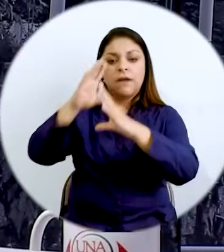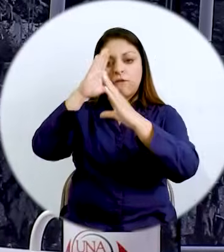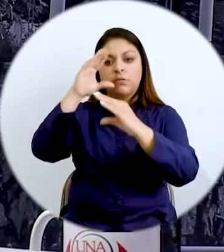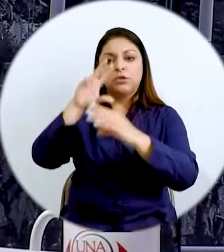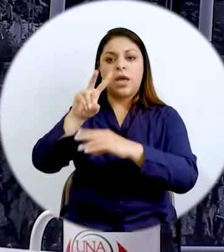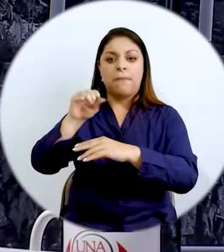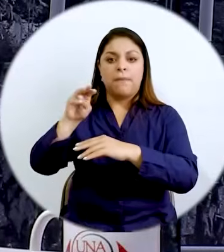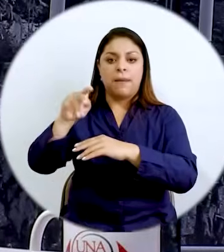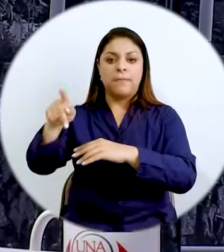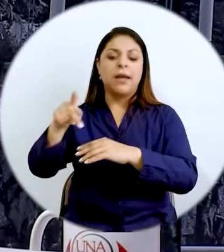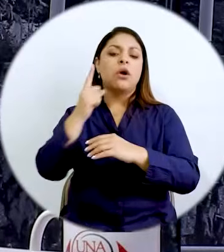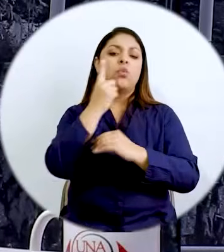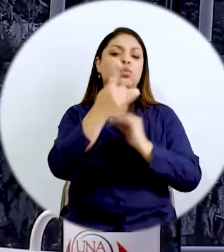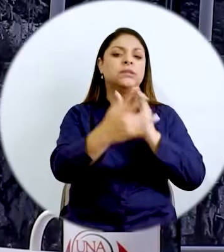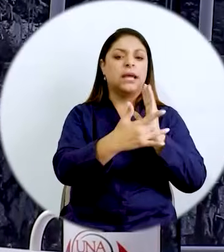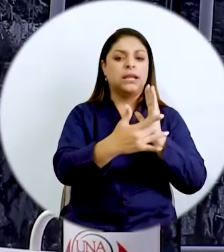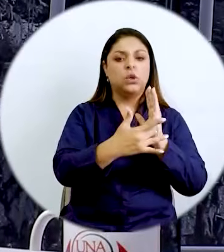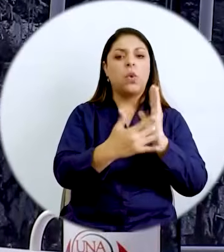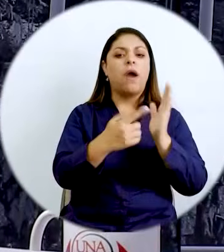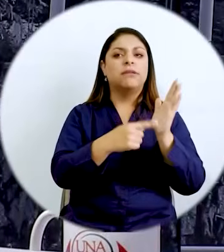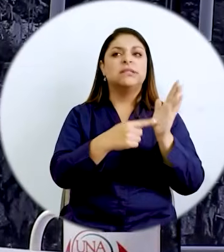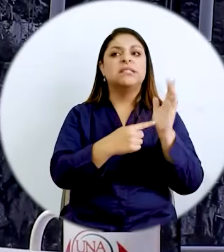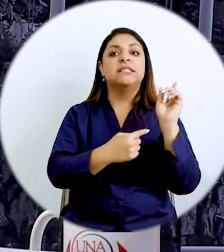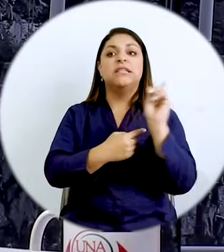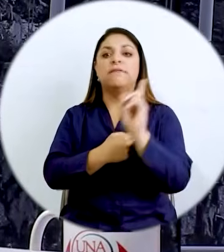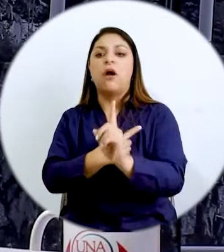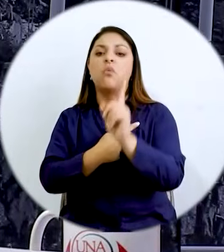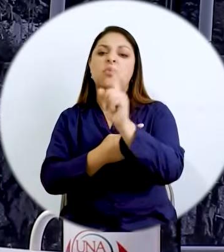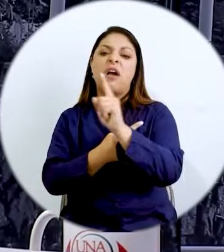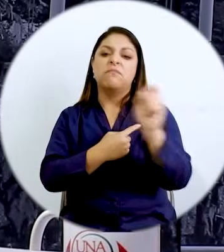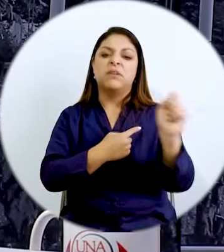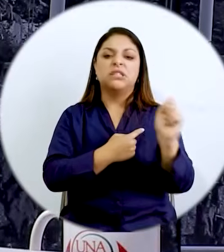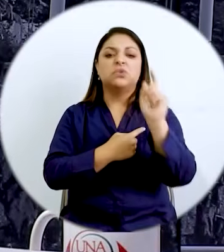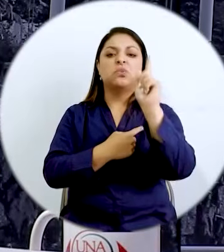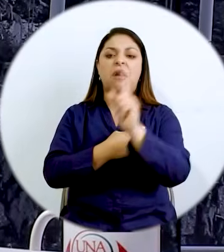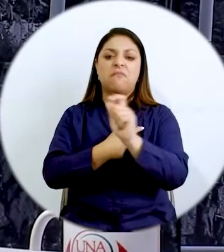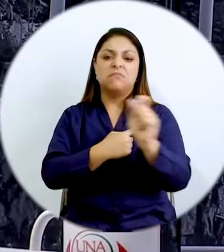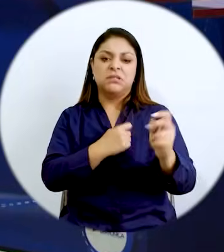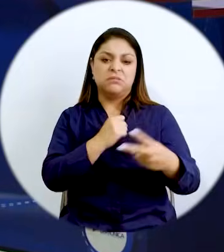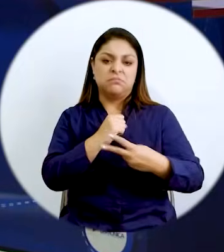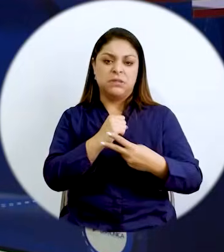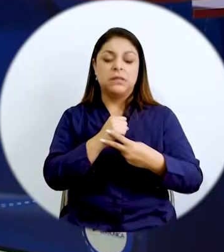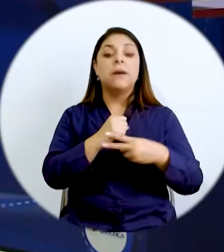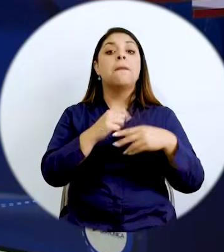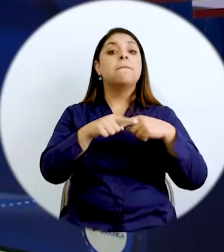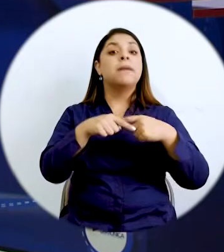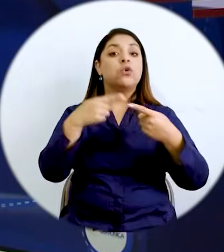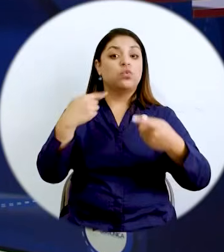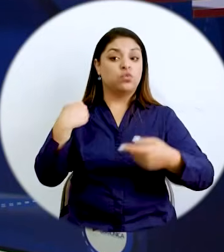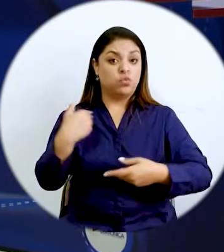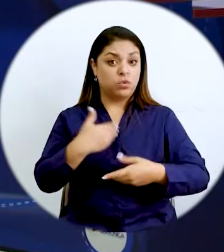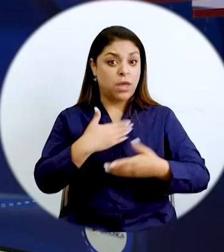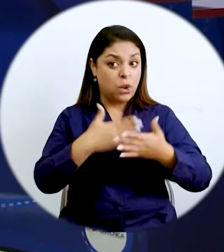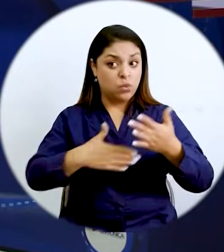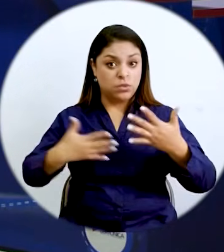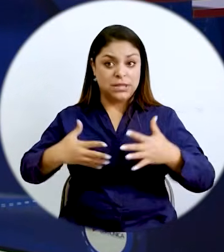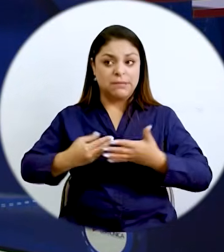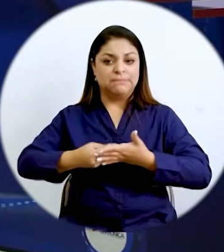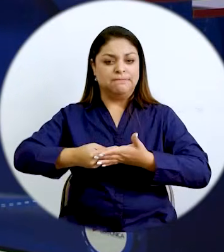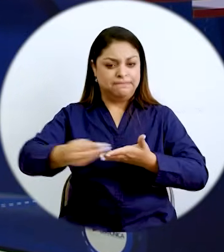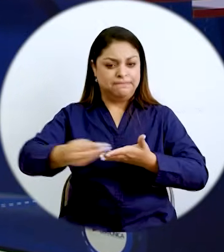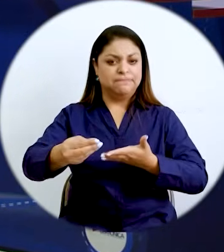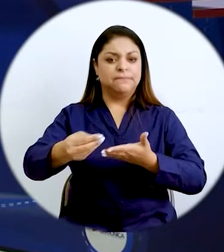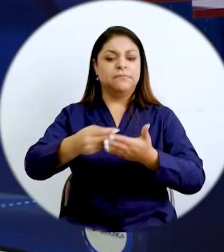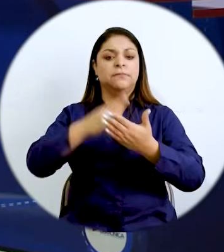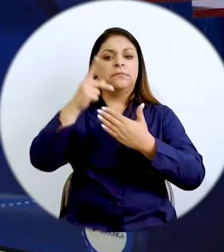entonces digamos, algunos ya luego migramos a invertir en la computadora para tenerla en la finca. Esa fue una evolución